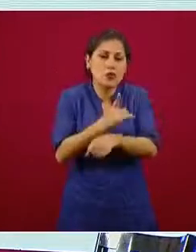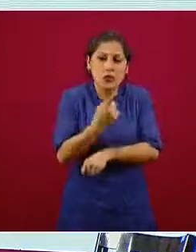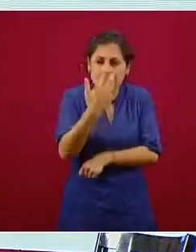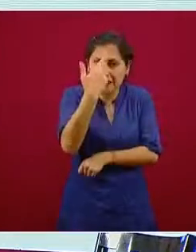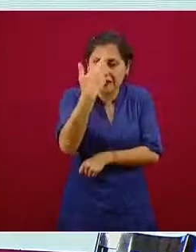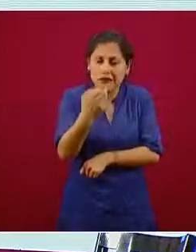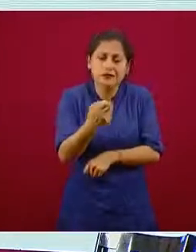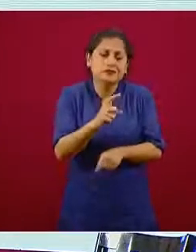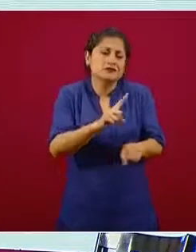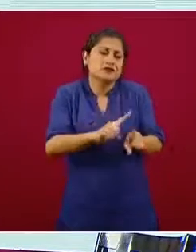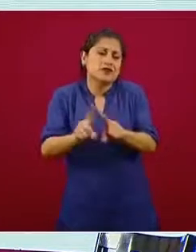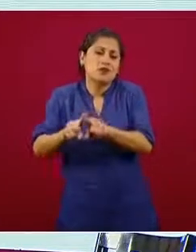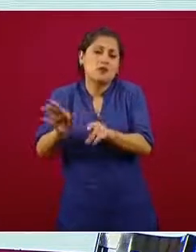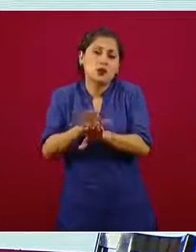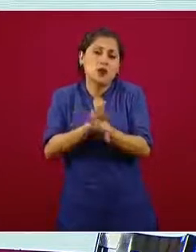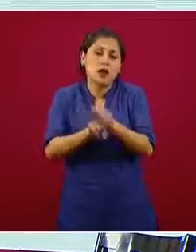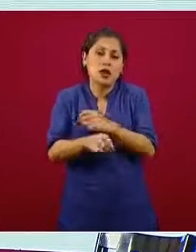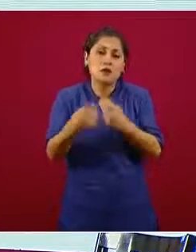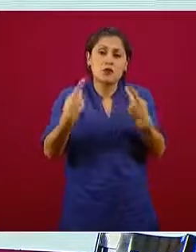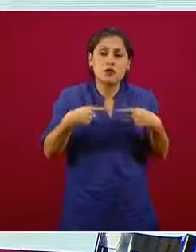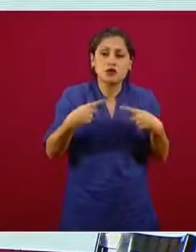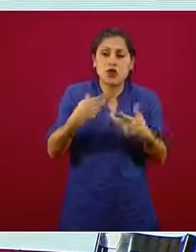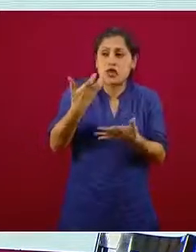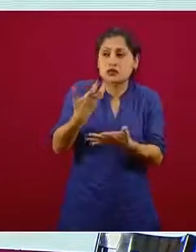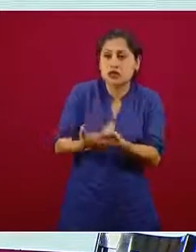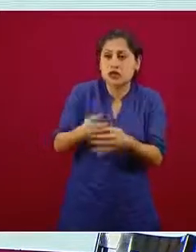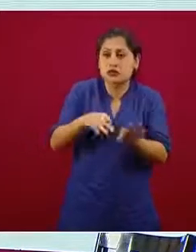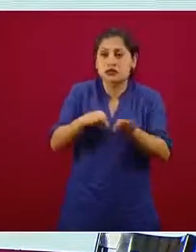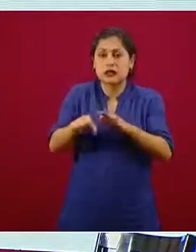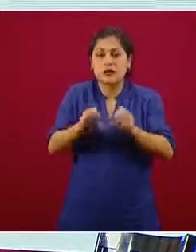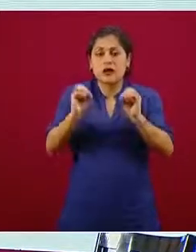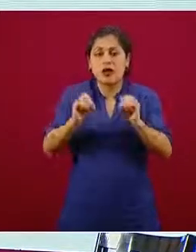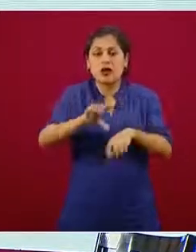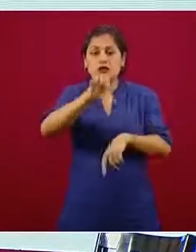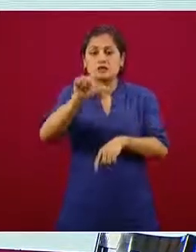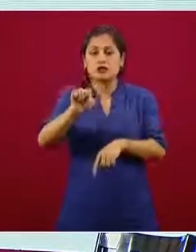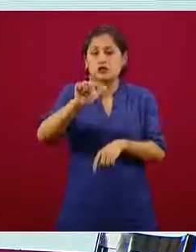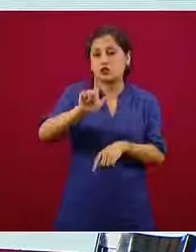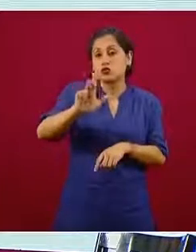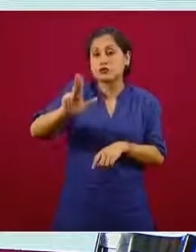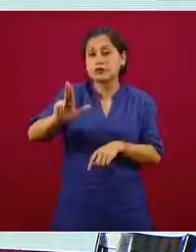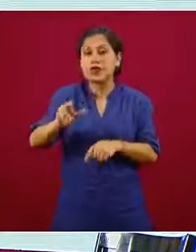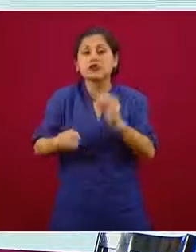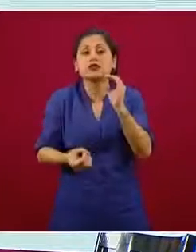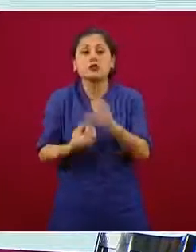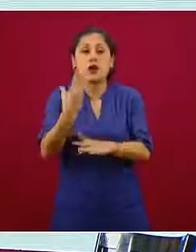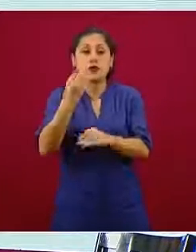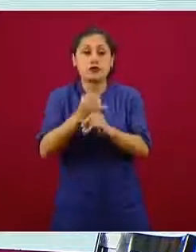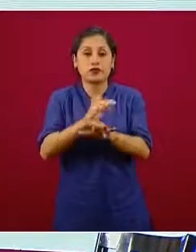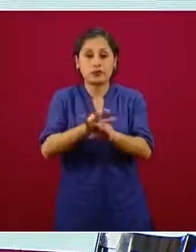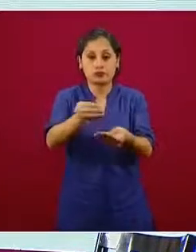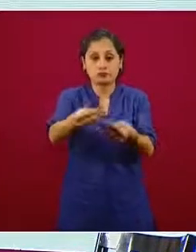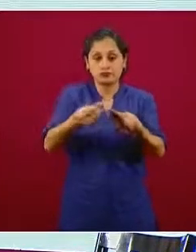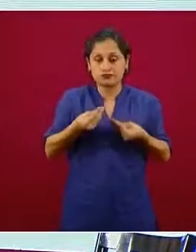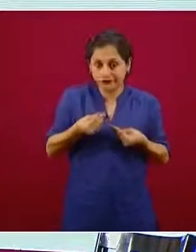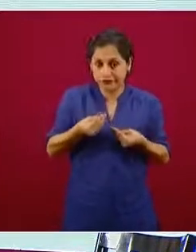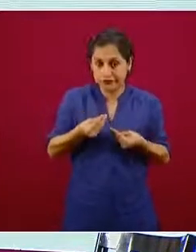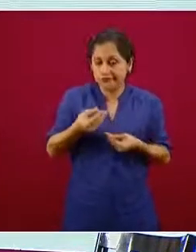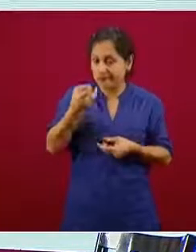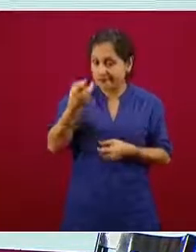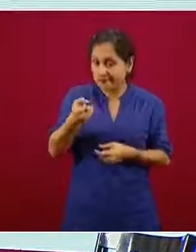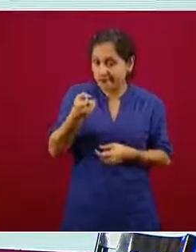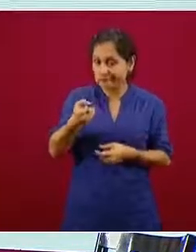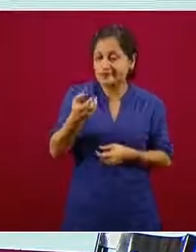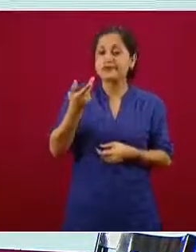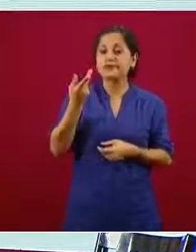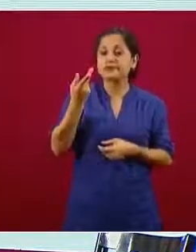la ausencia de personal, y se actualizan en lunes y martes generalmente. Pero ya no está teniendo un